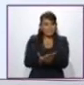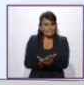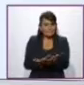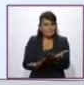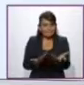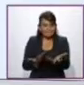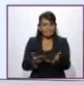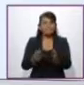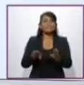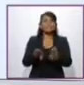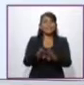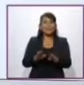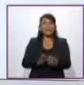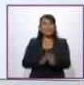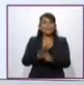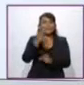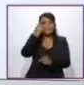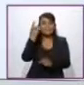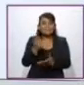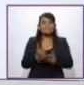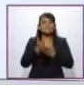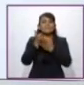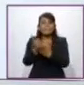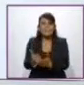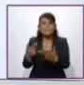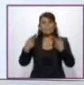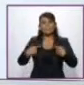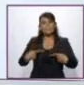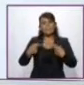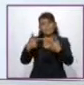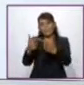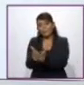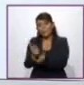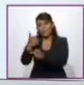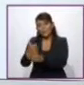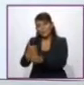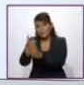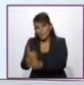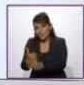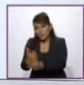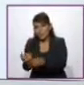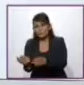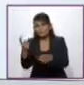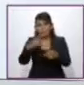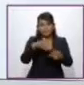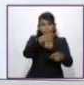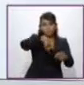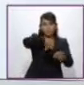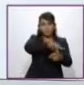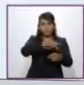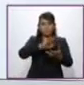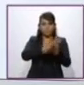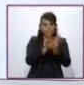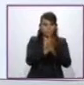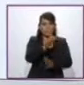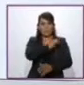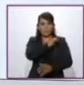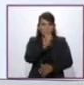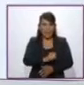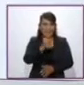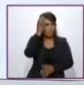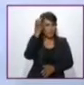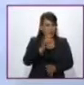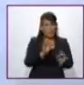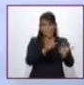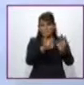grupos vulnerables sean insertados a los grupos delincuenciales? Tiene 60 segundos, candidata.